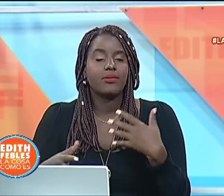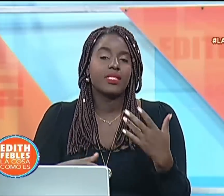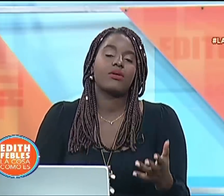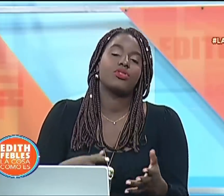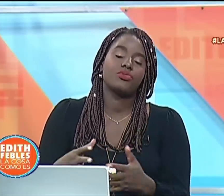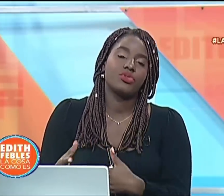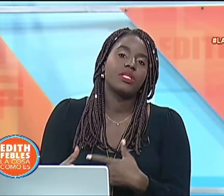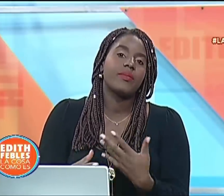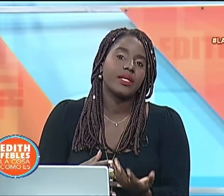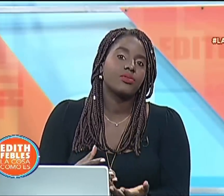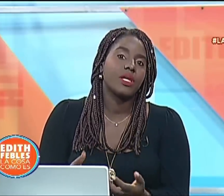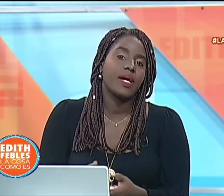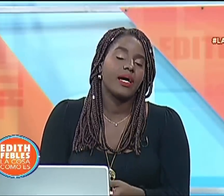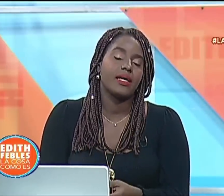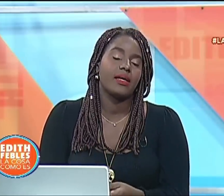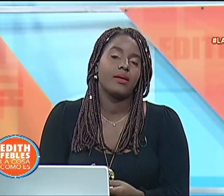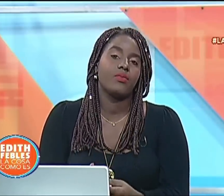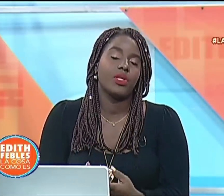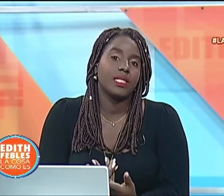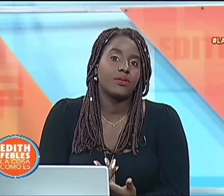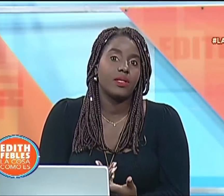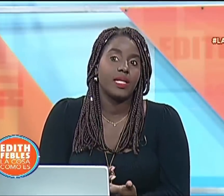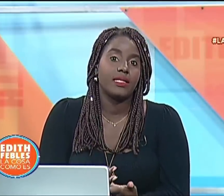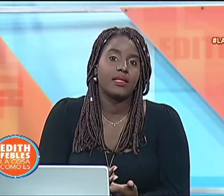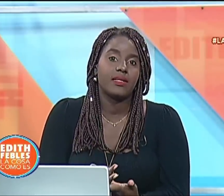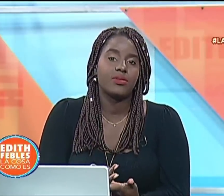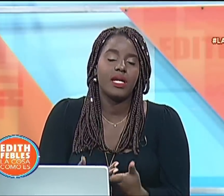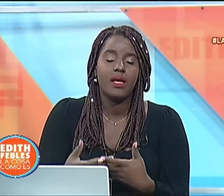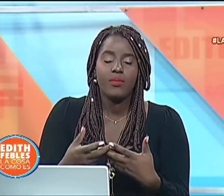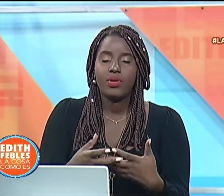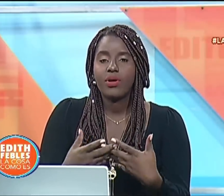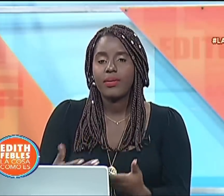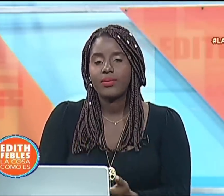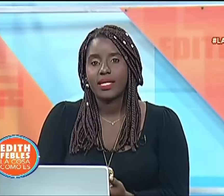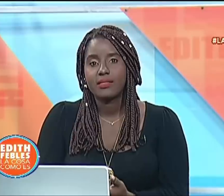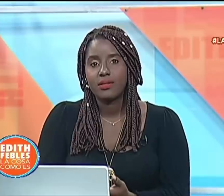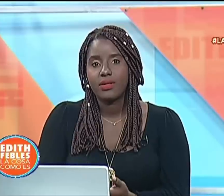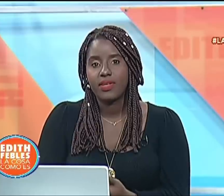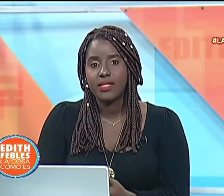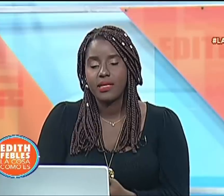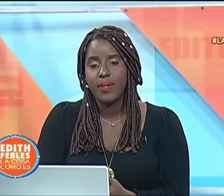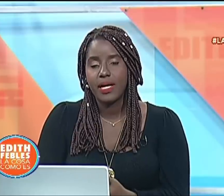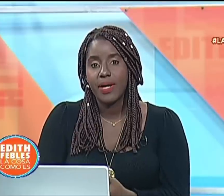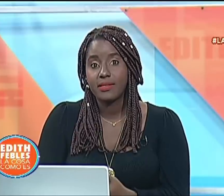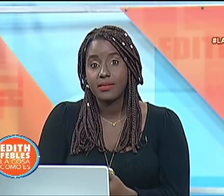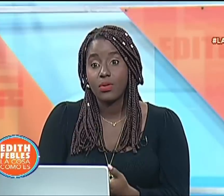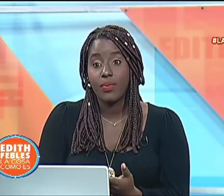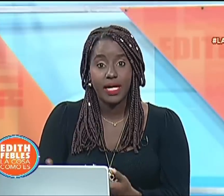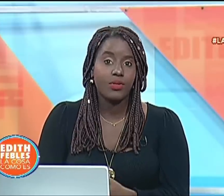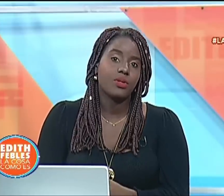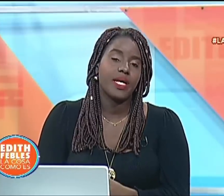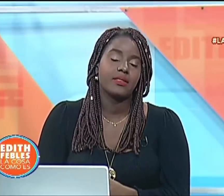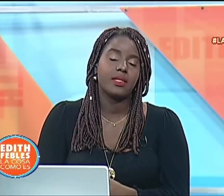avances en nuestra constitución, también es un tema muy debatido a nivel internacional, pero no cabe duda que han sido referencia para países o